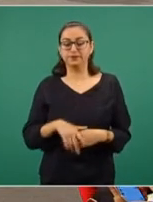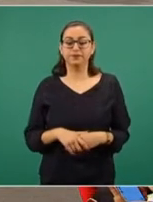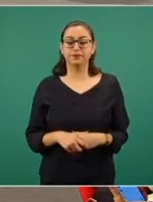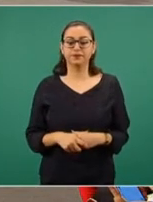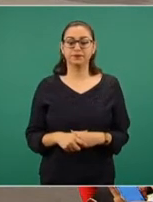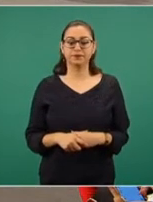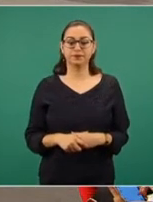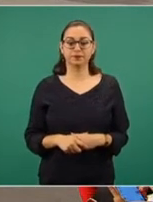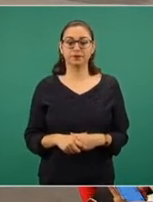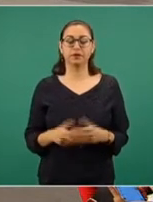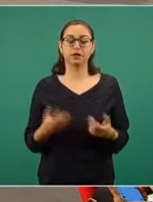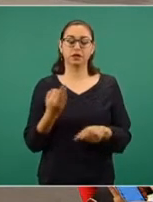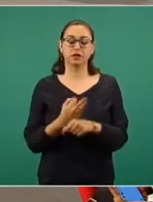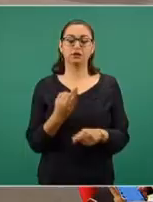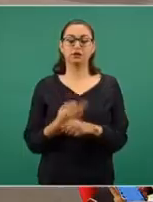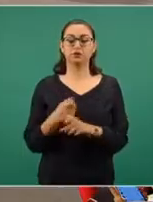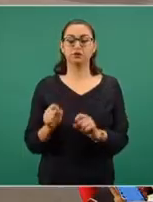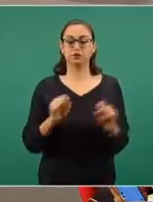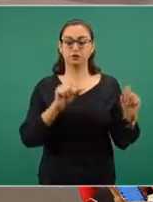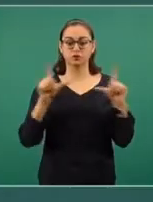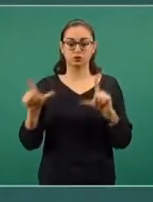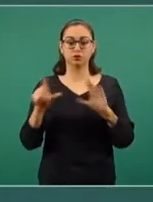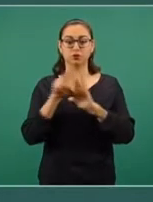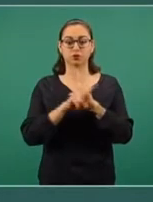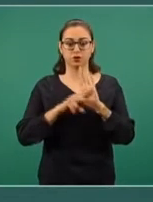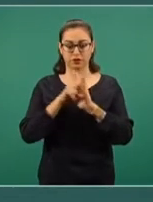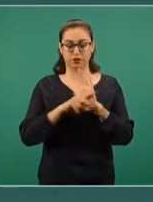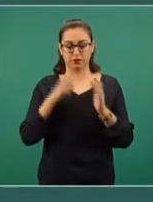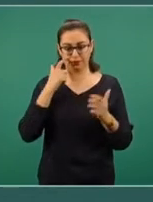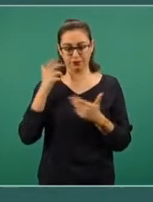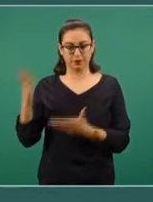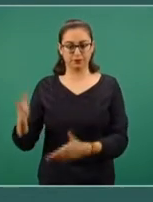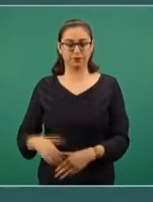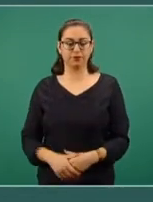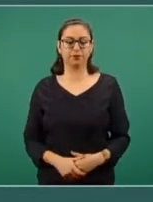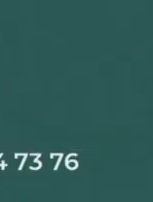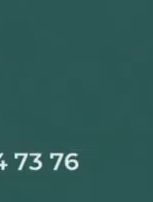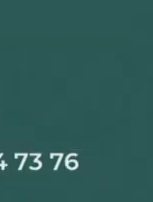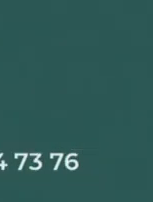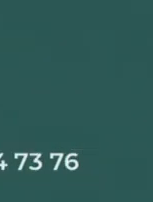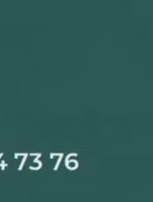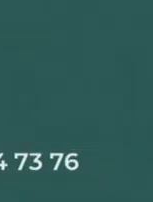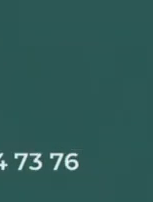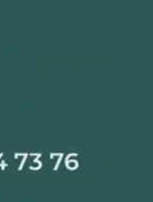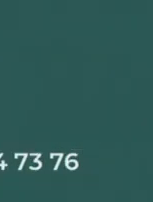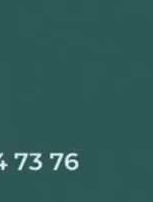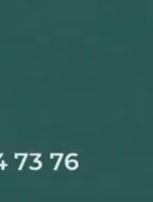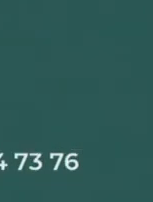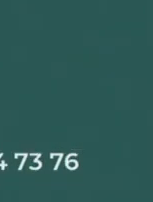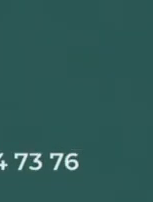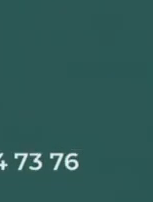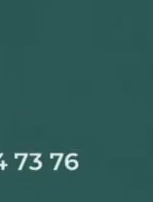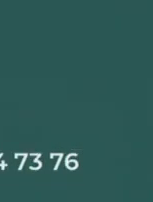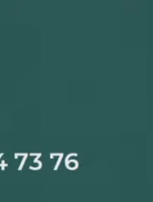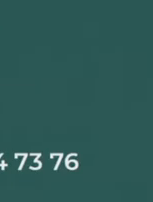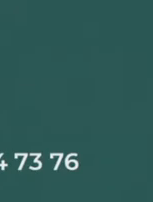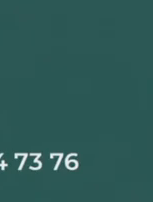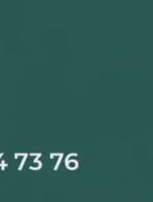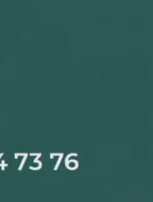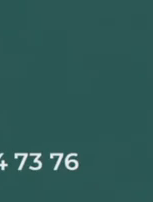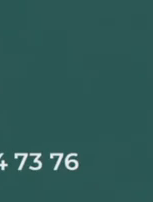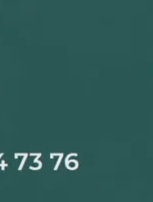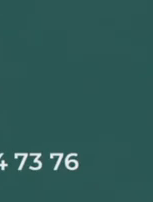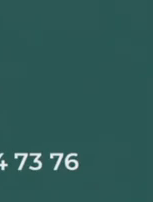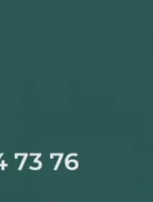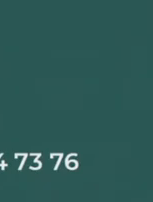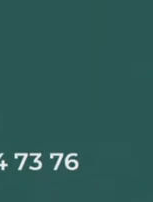ahorita vamos a presentar un video en donde se trabajó precisamente con Campeche, que quiero aprovechar en primera para agradecer todo el